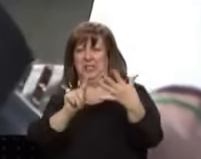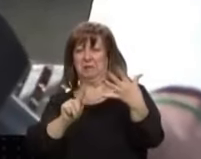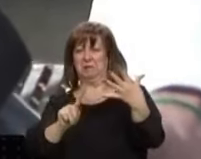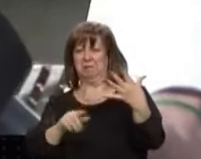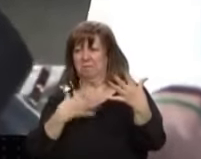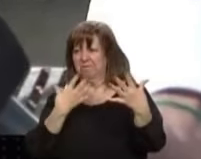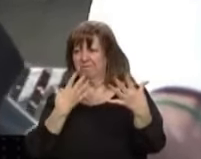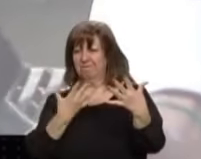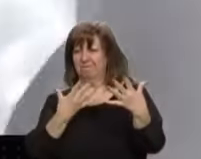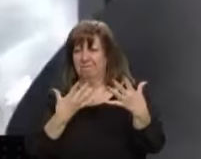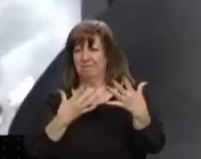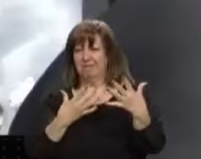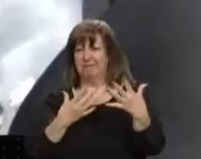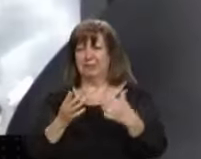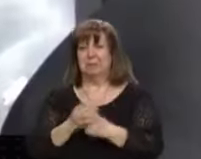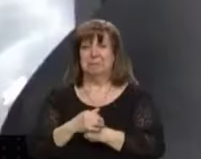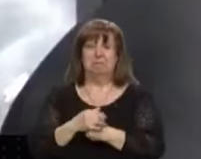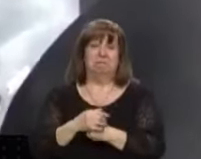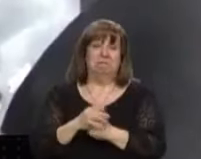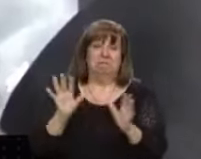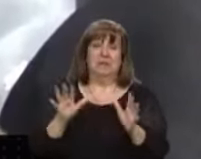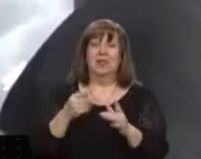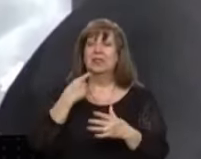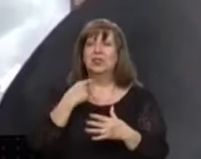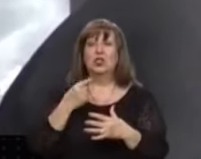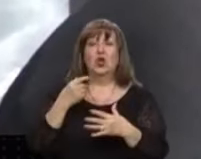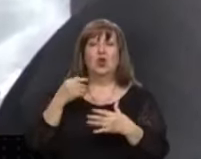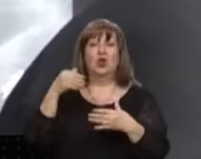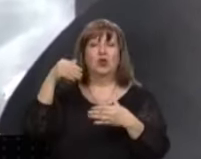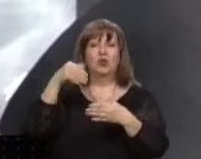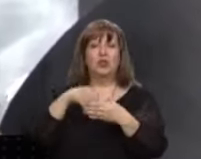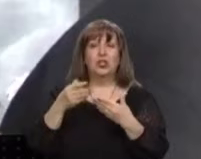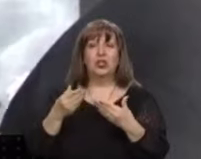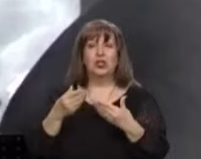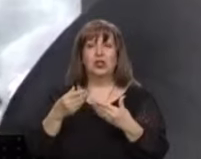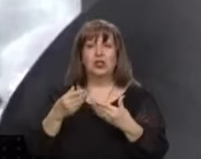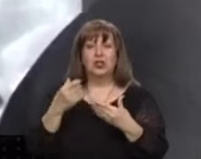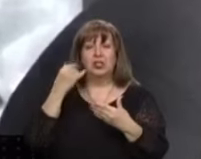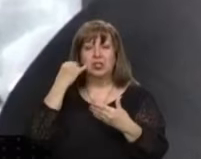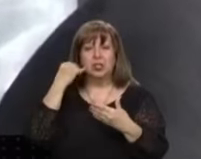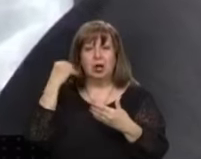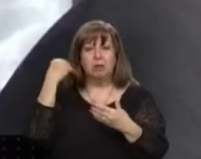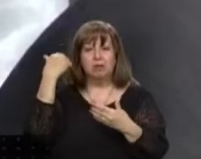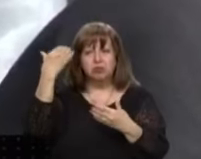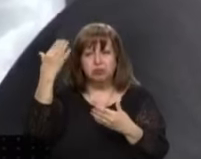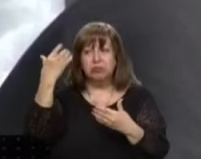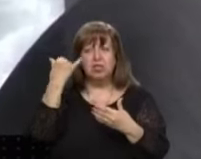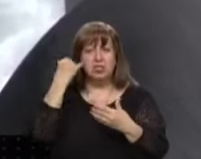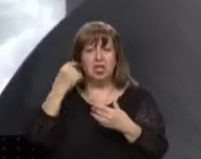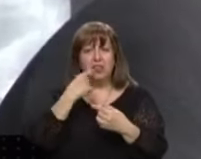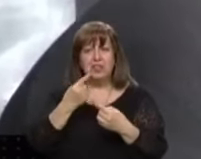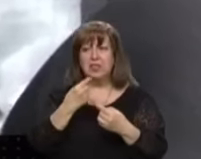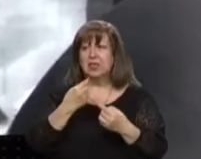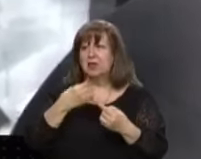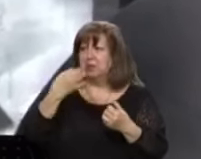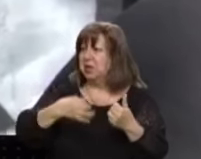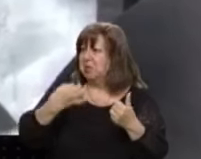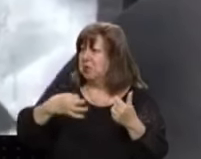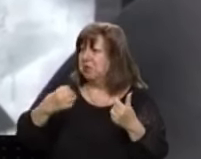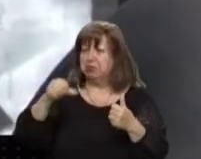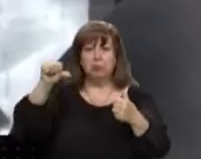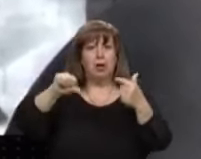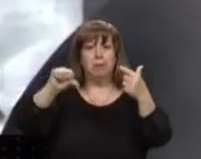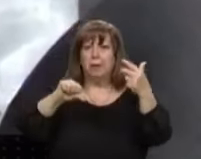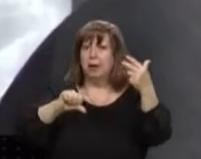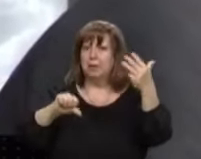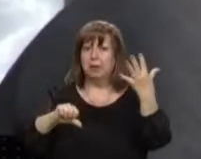se vota el menos peor no optaría por aquellos que han han cumplido campañas que han sido muy malas anteriormente Así que